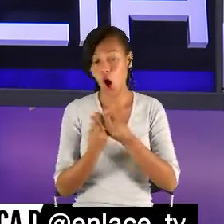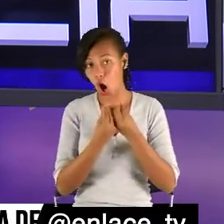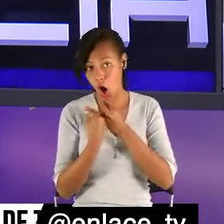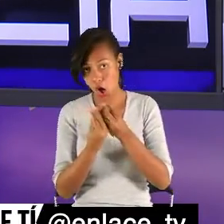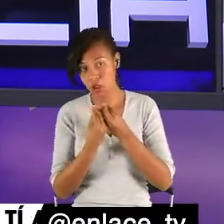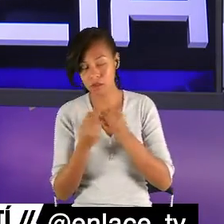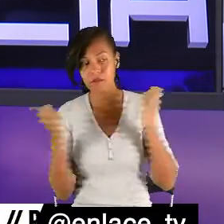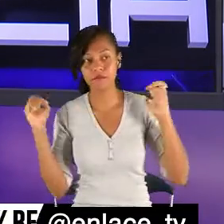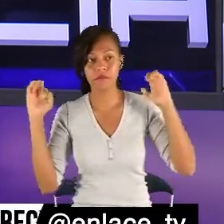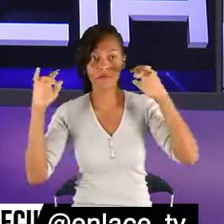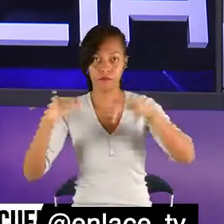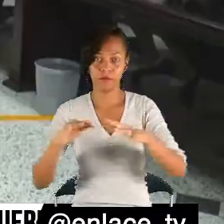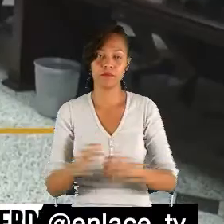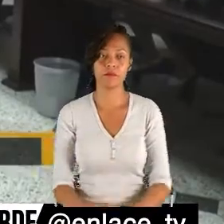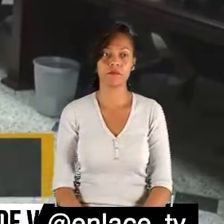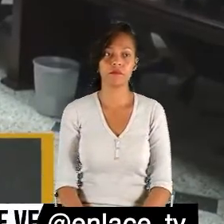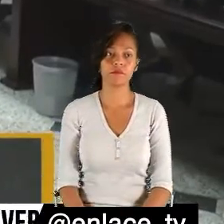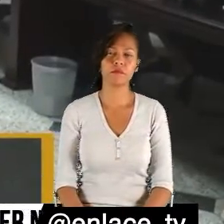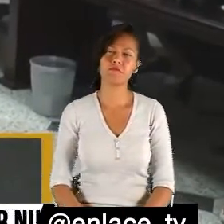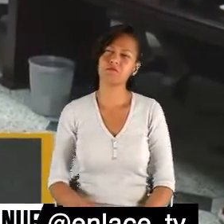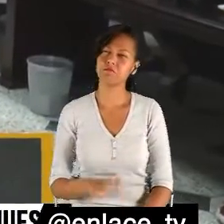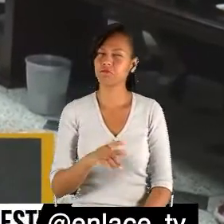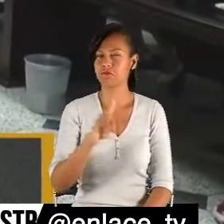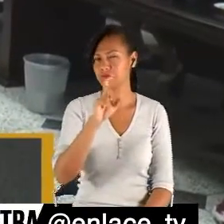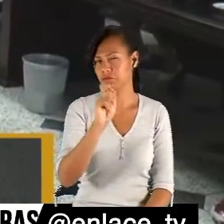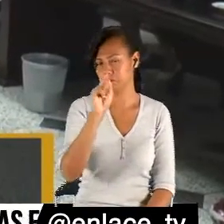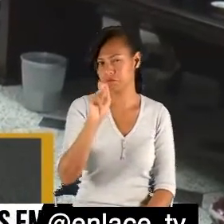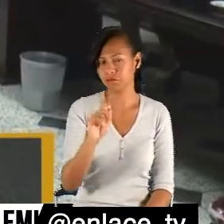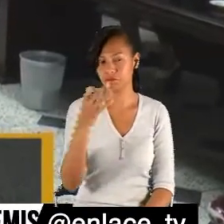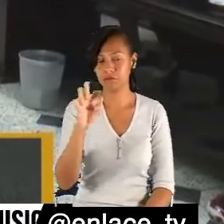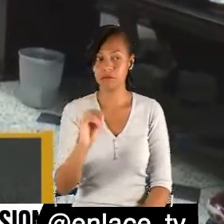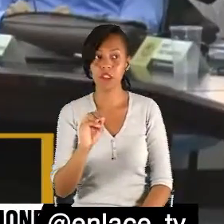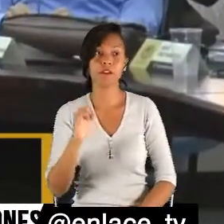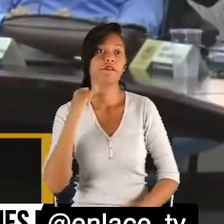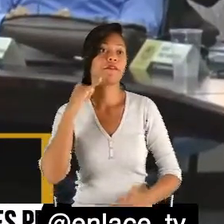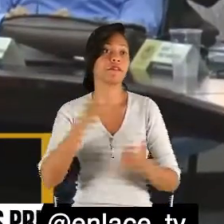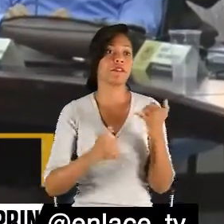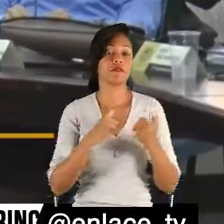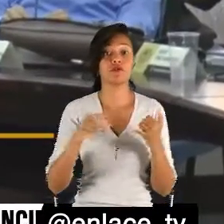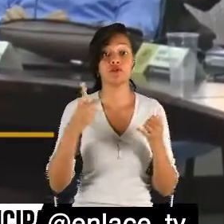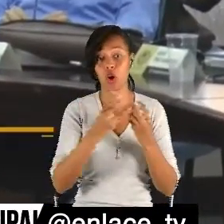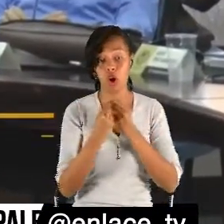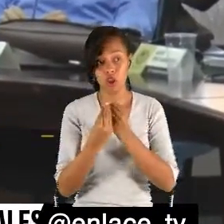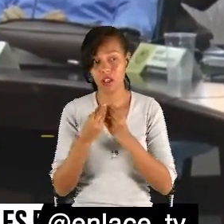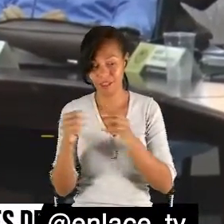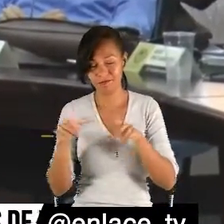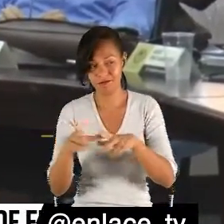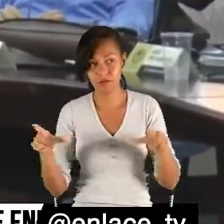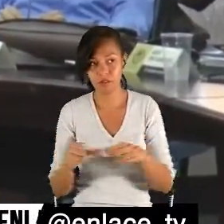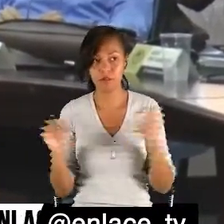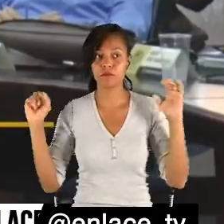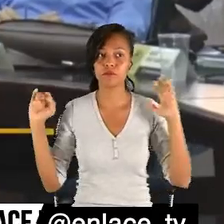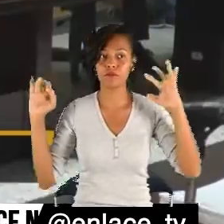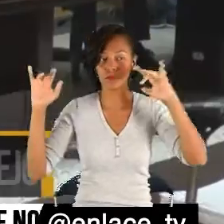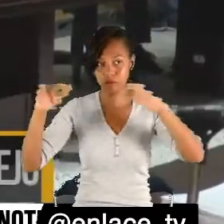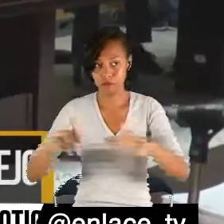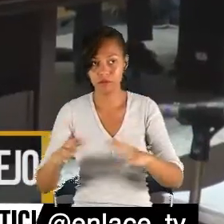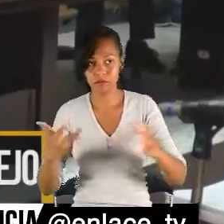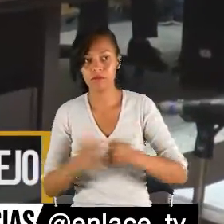presentes hacia las 6 y 30 de la tarde finalizaron en las instalaciones del consejo municipal las sesiones extraordinarias la